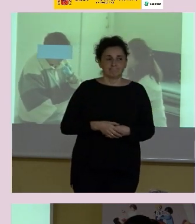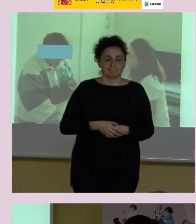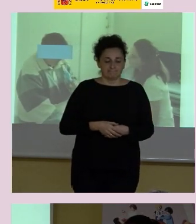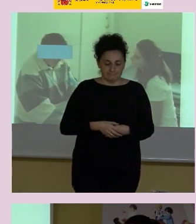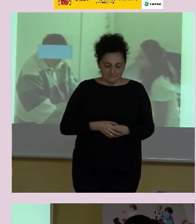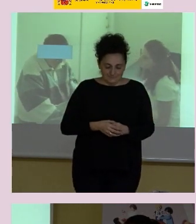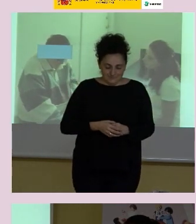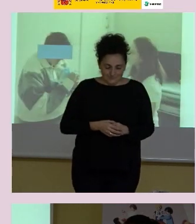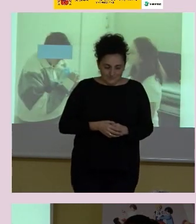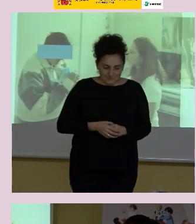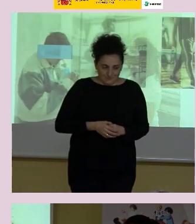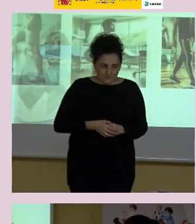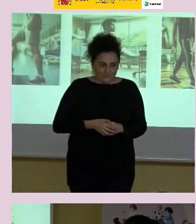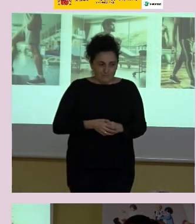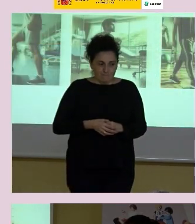Muy bien.